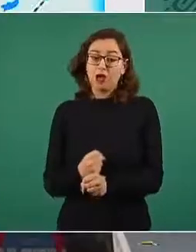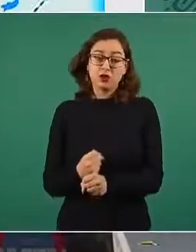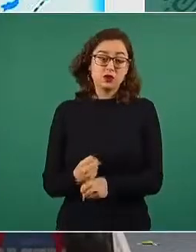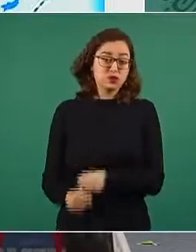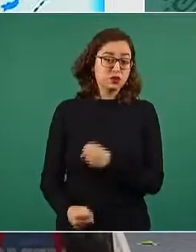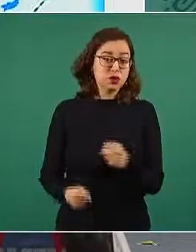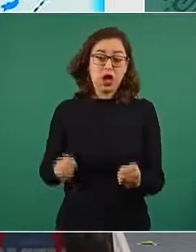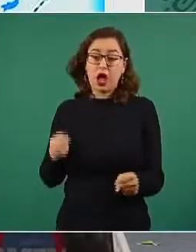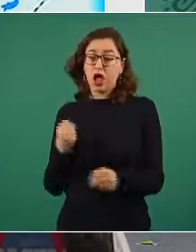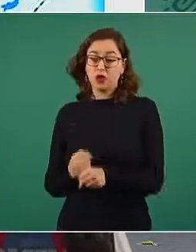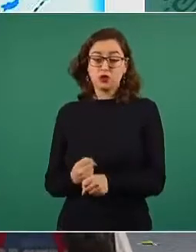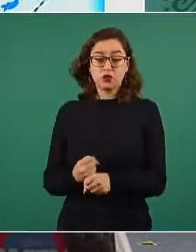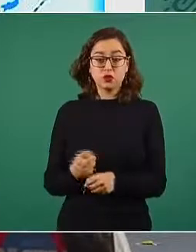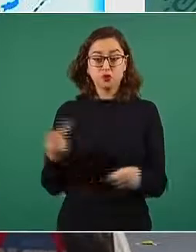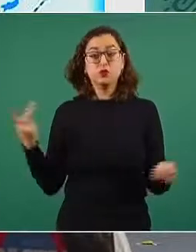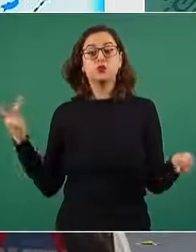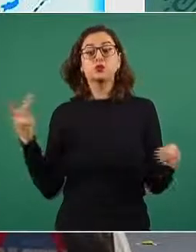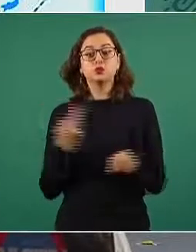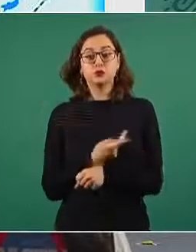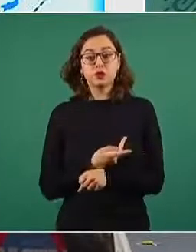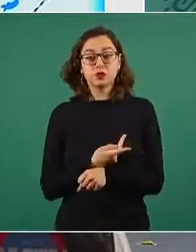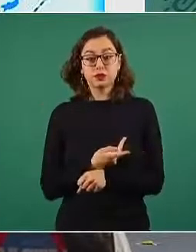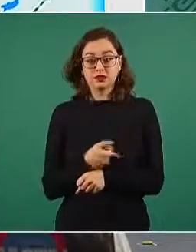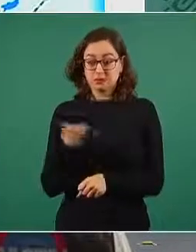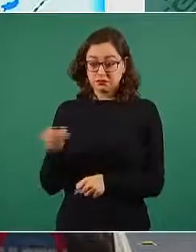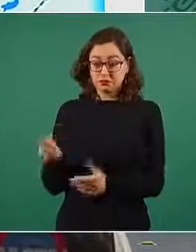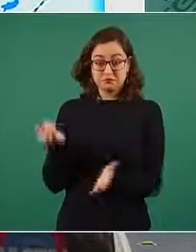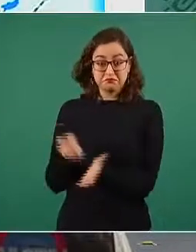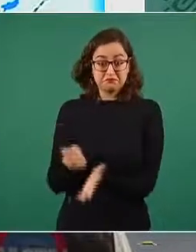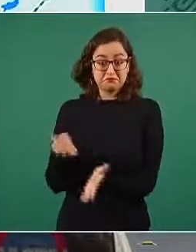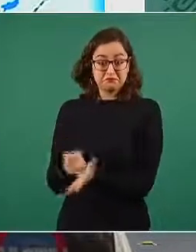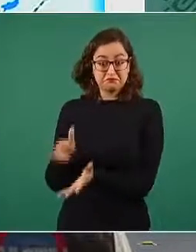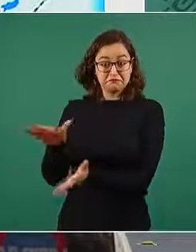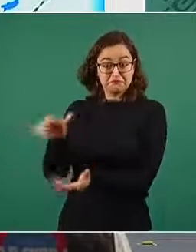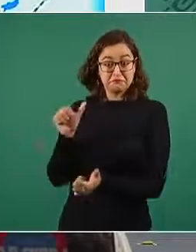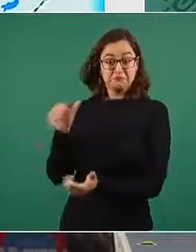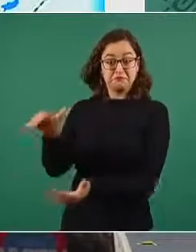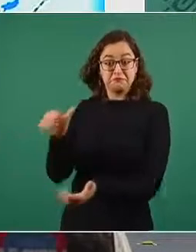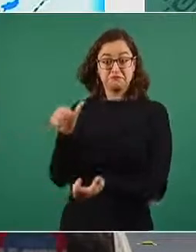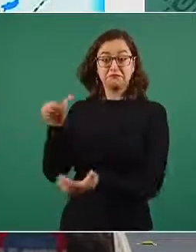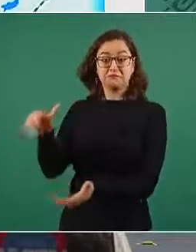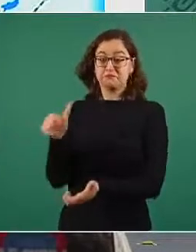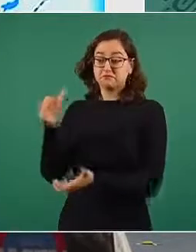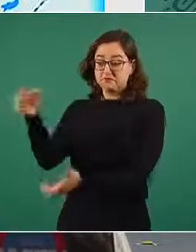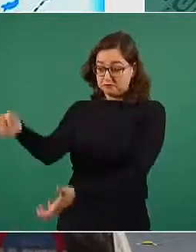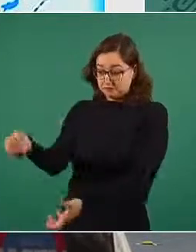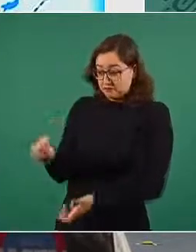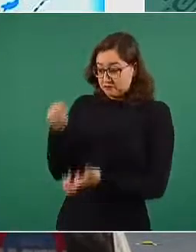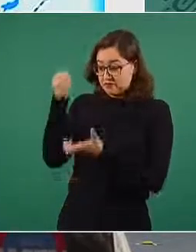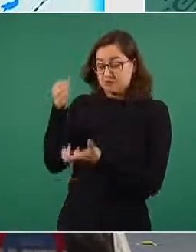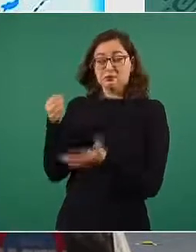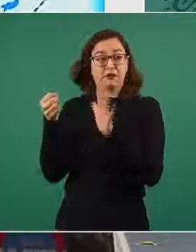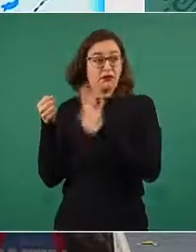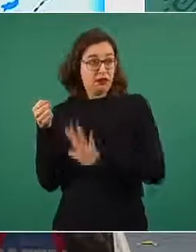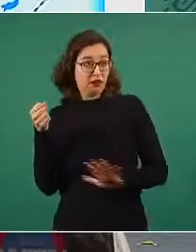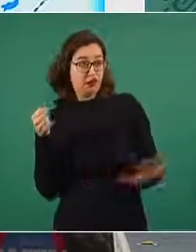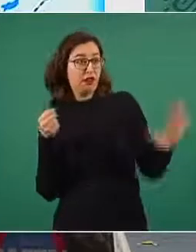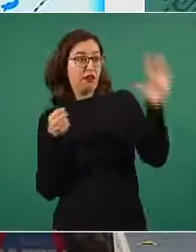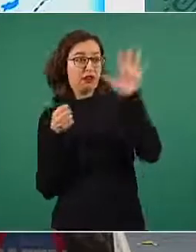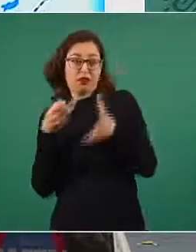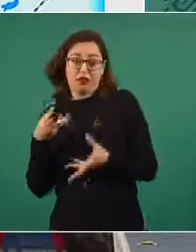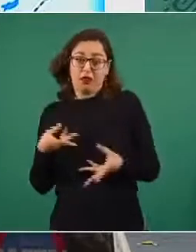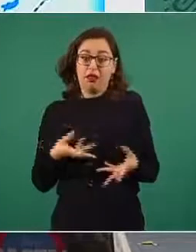una cantidad suficiente del presupuesto público para desarrollar a todo el país. porque aquí